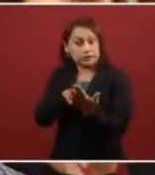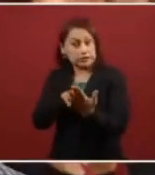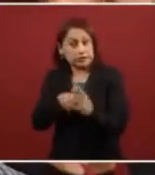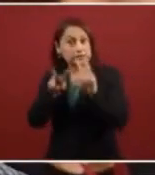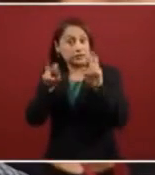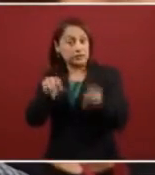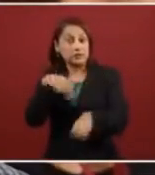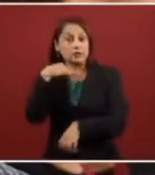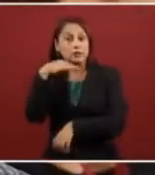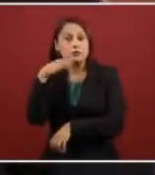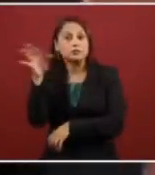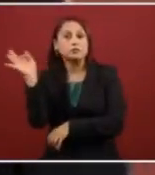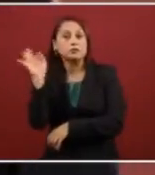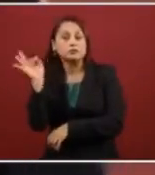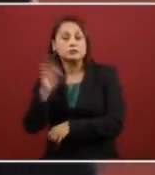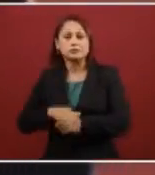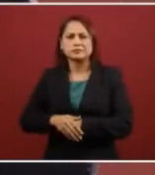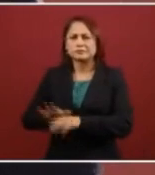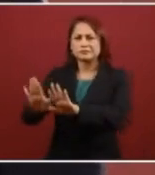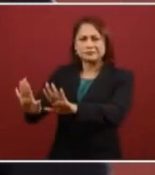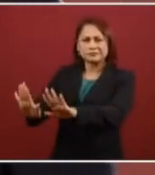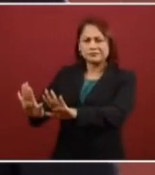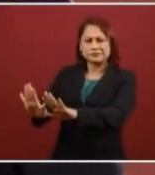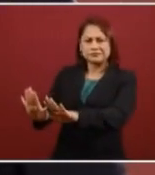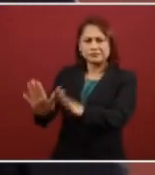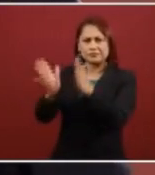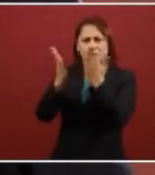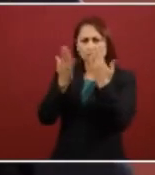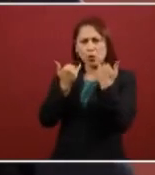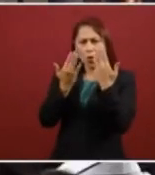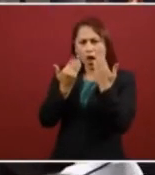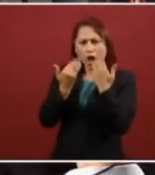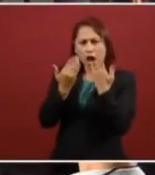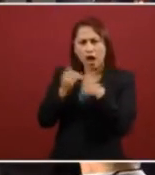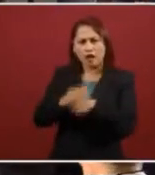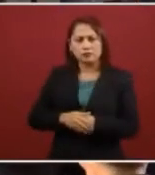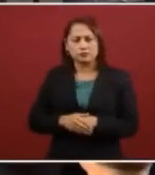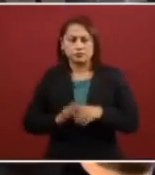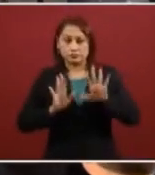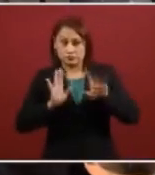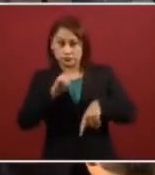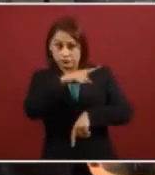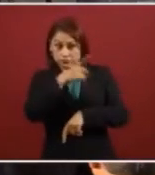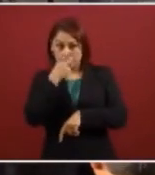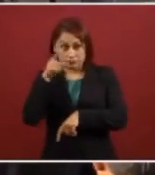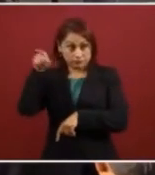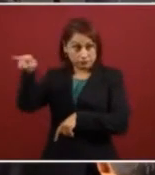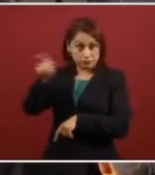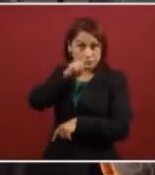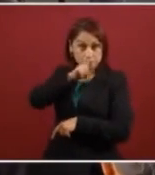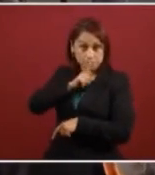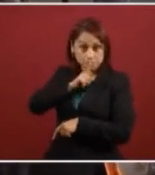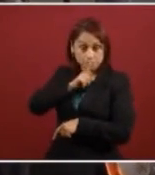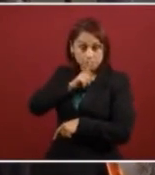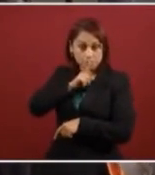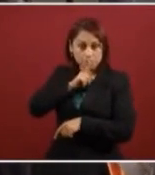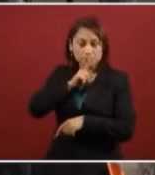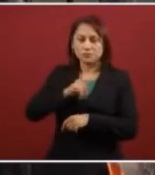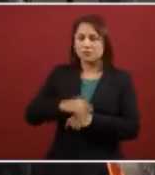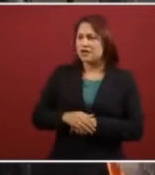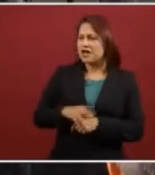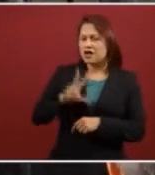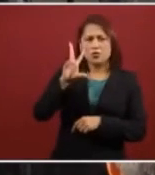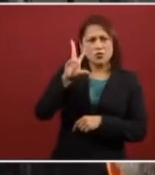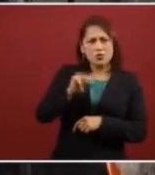más podría ser delito? No existe. Said, entonces no, está desmintiendo usted a Carlos Ursúa. No, es no, que él tiene su derecho